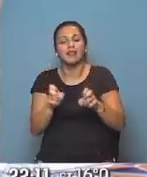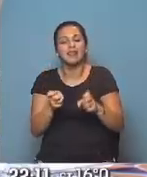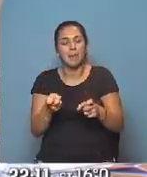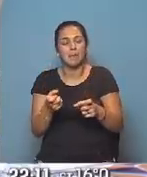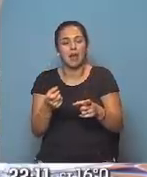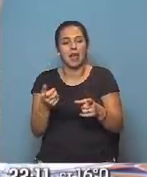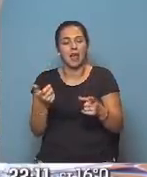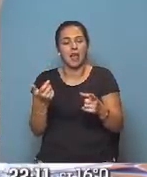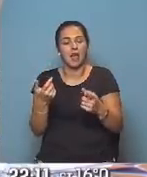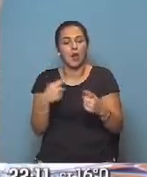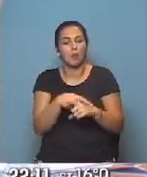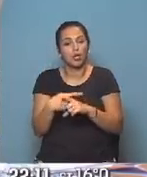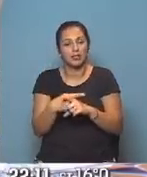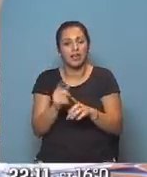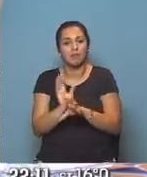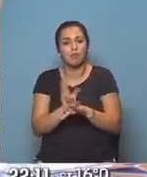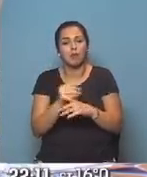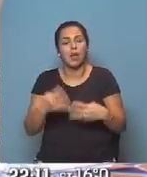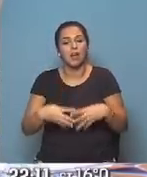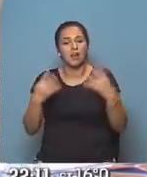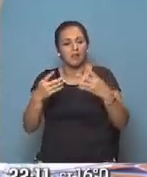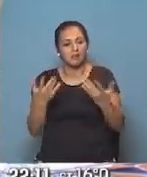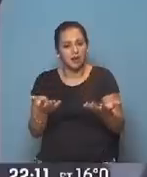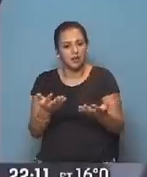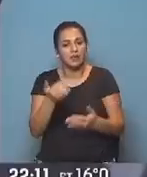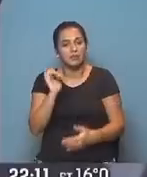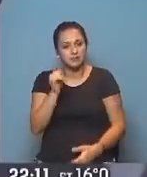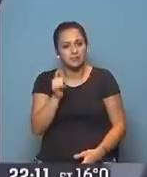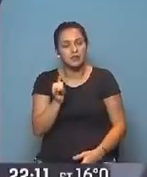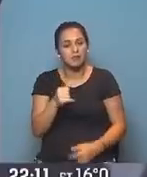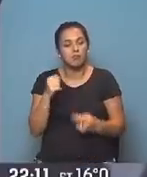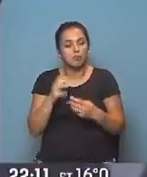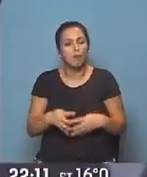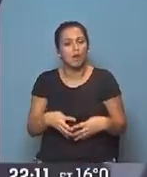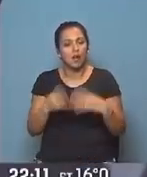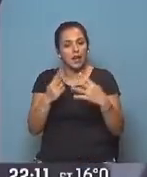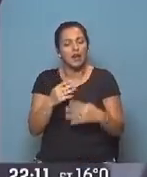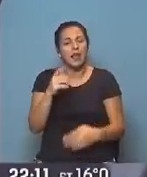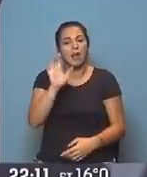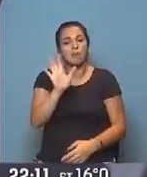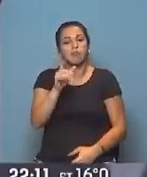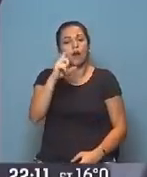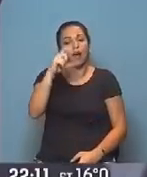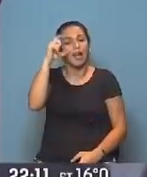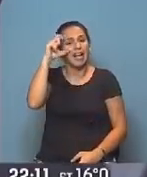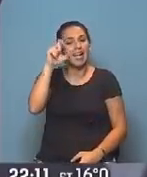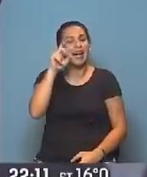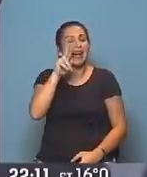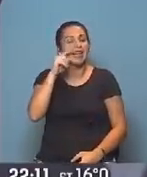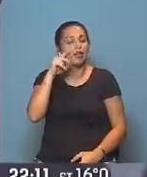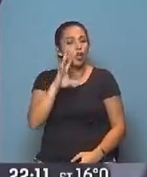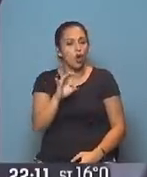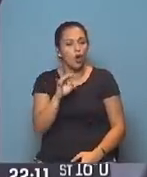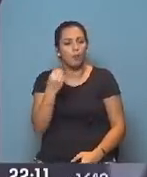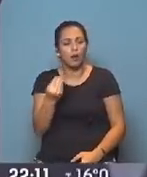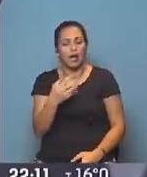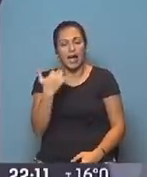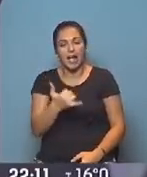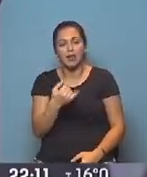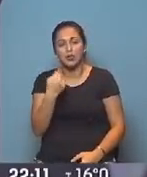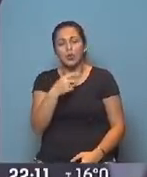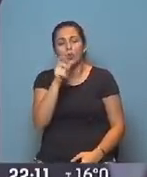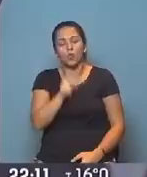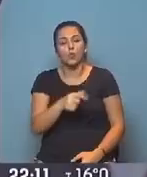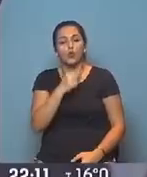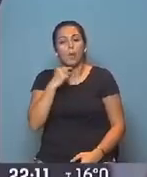podría decir que es la guerra de los clérigos. ¿Es así? Es la guerra, efectivamente, de los clérigos. ¿Por qué? Porque hay un clérigo, mejor dicho, un